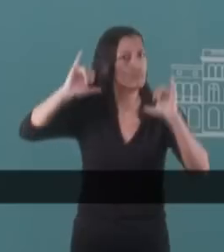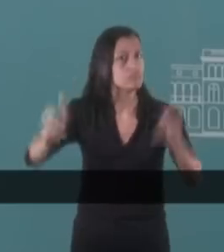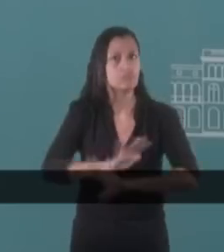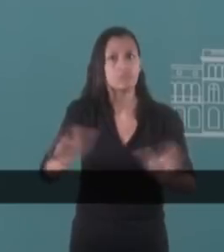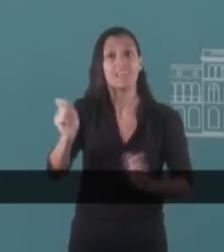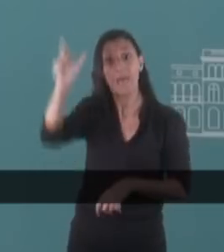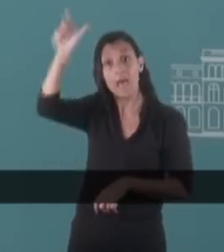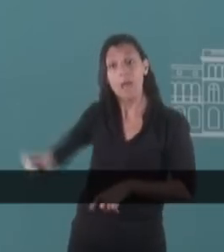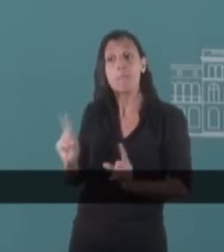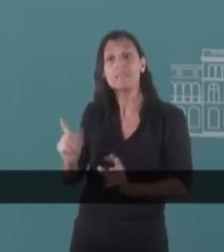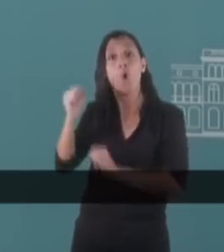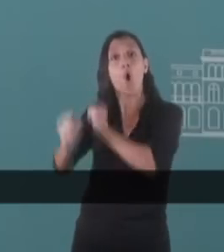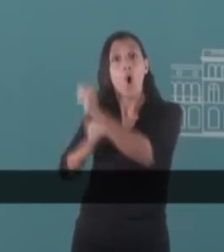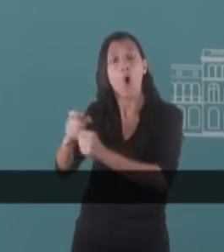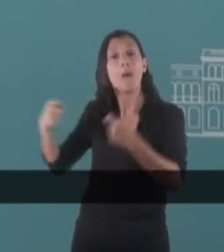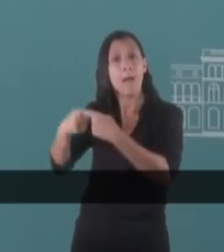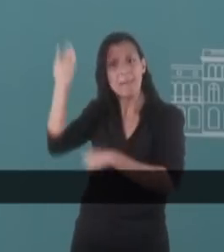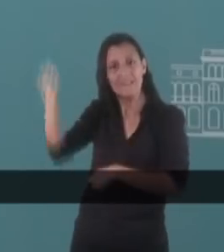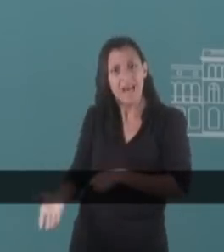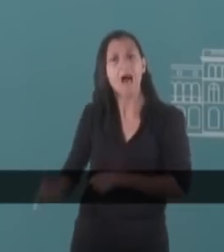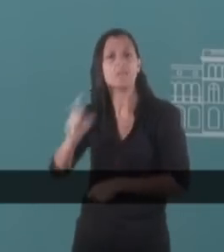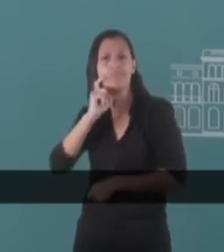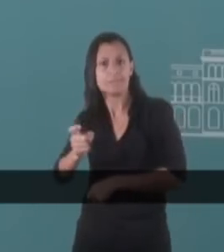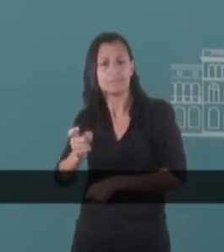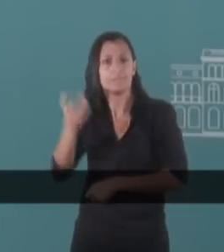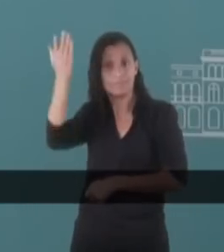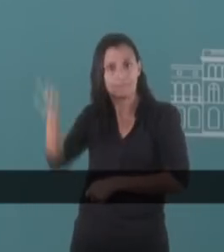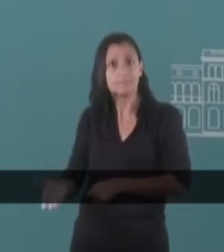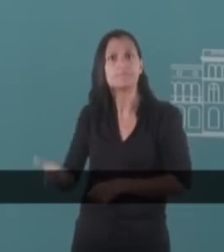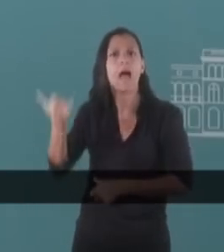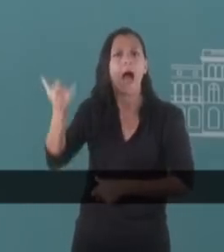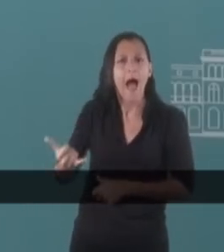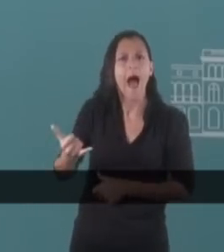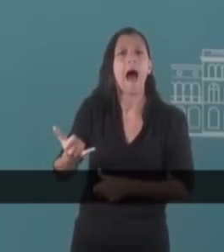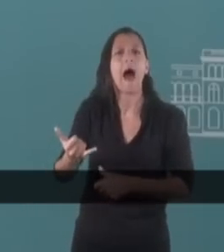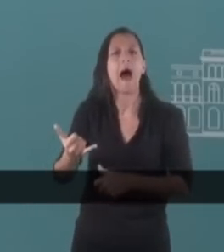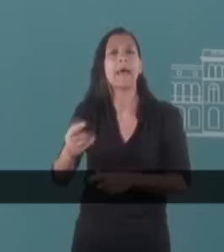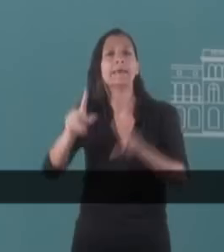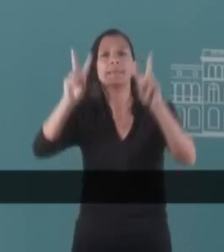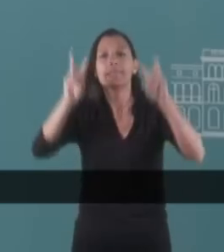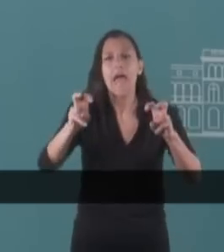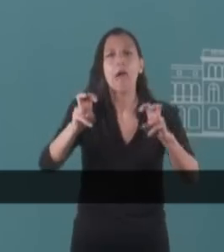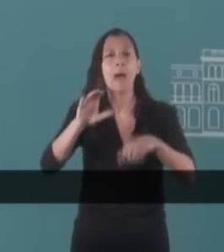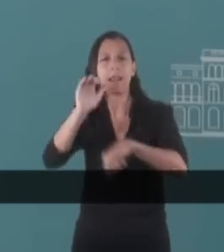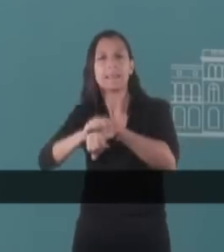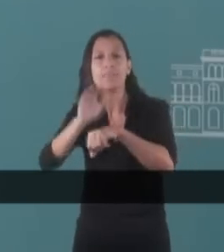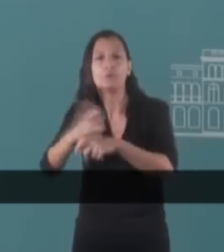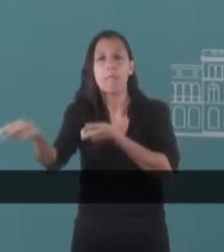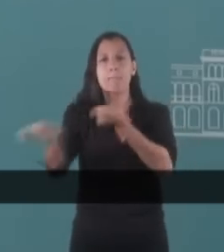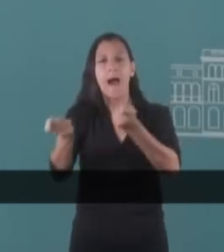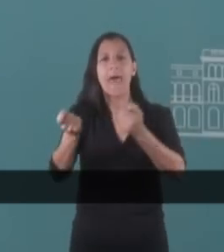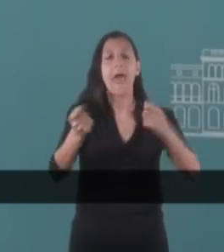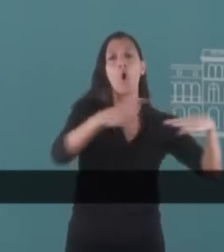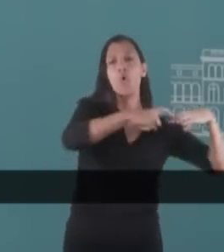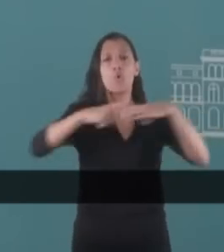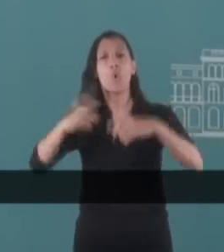el empresario Violante, que el empresario que tenía las concesiones de las grúas, que tenía la empresa Dacote, que